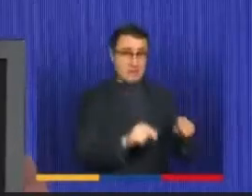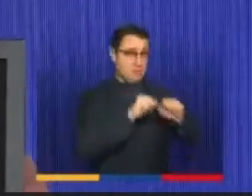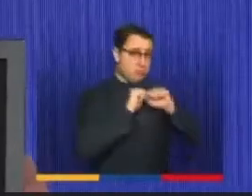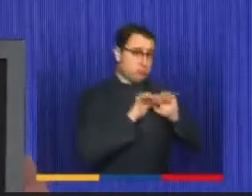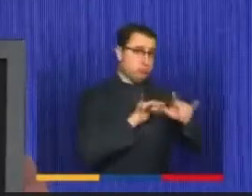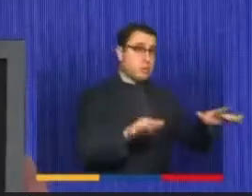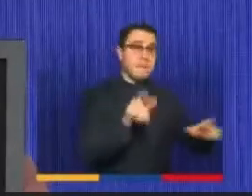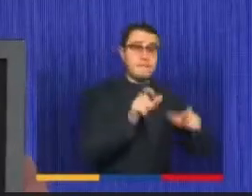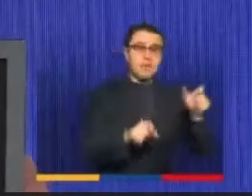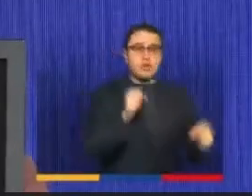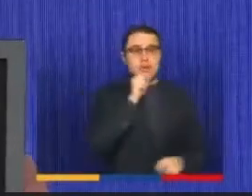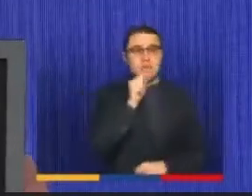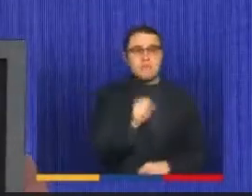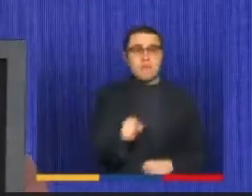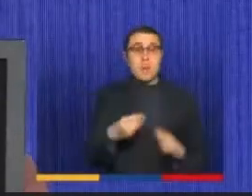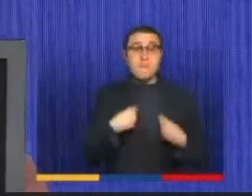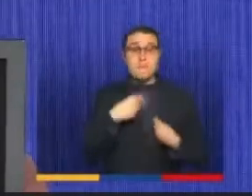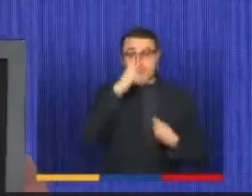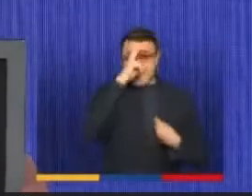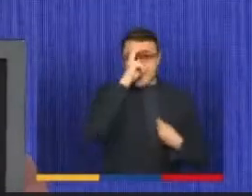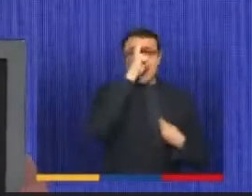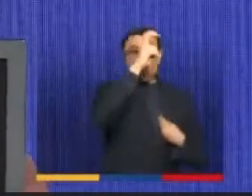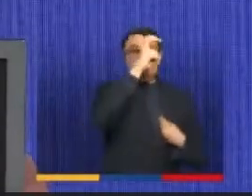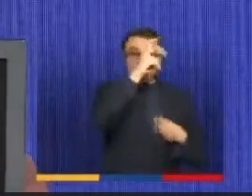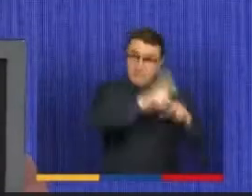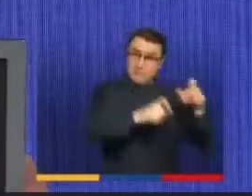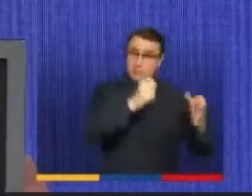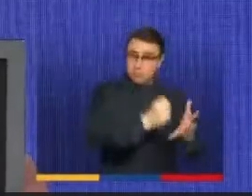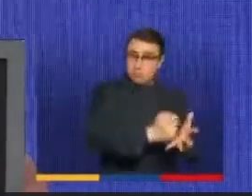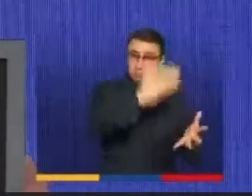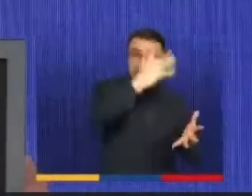vieja del norte de Italia, que es la más rica.